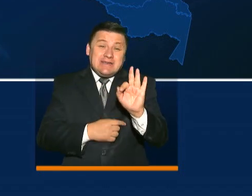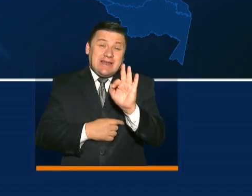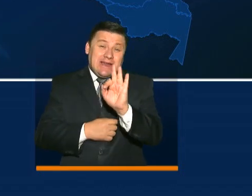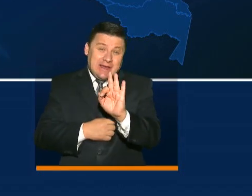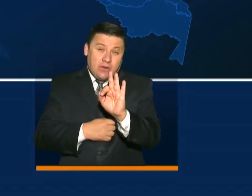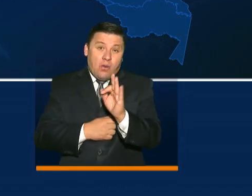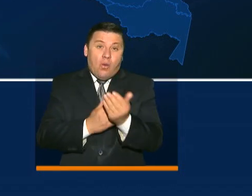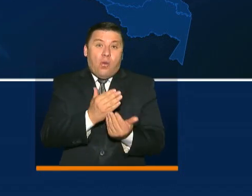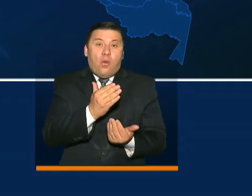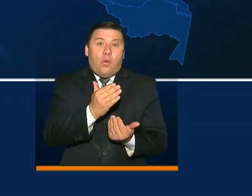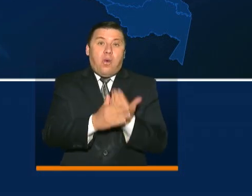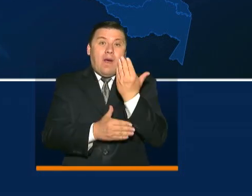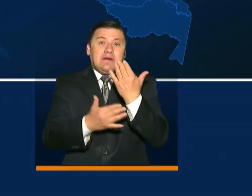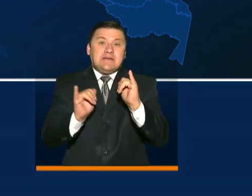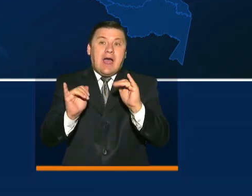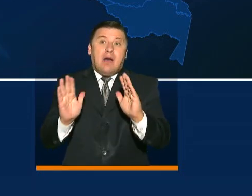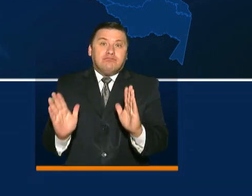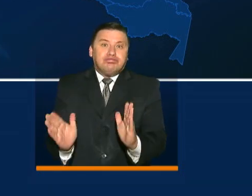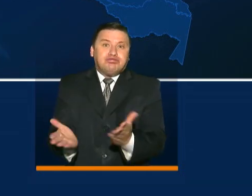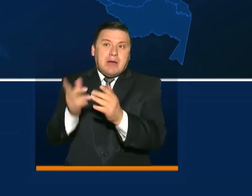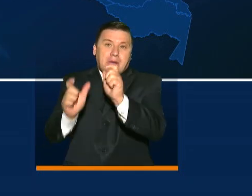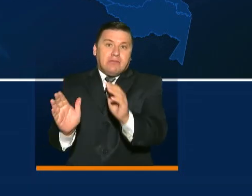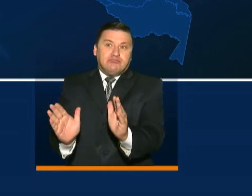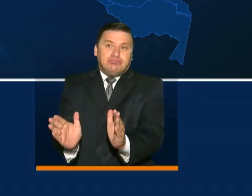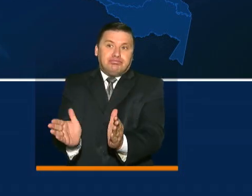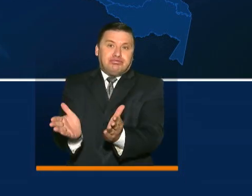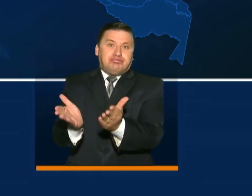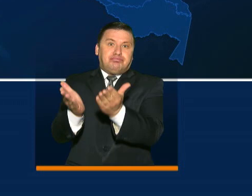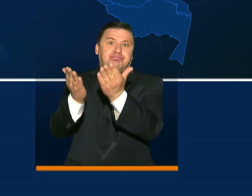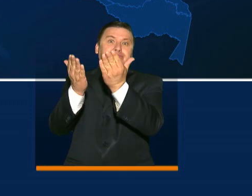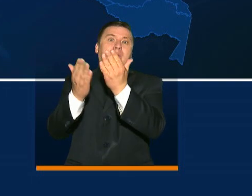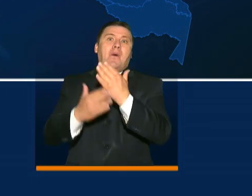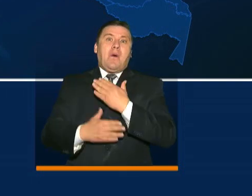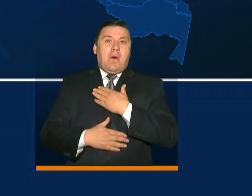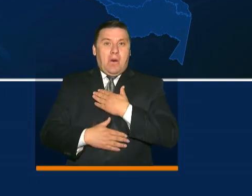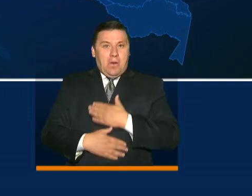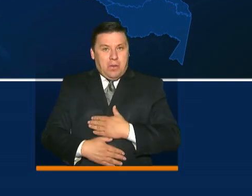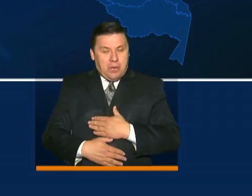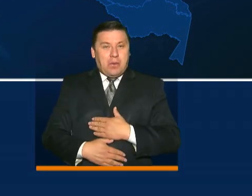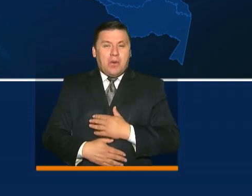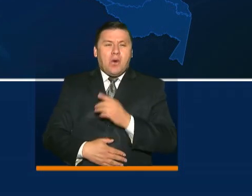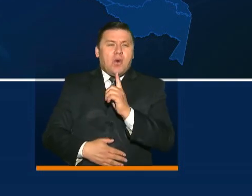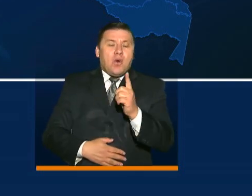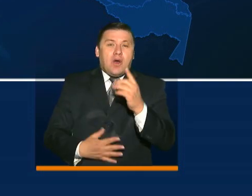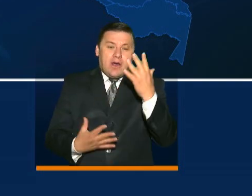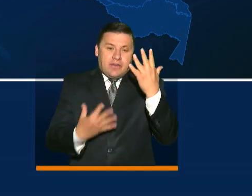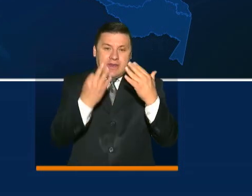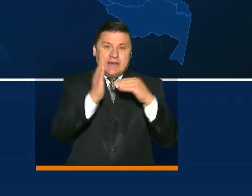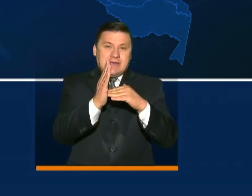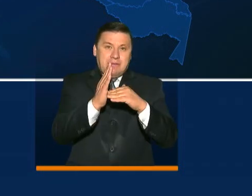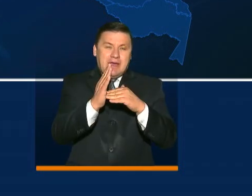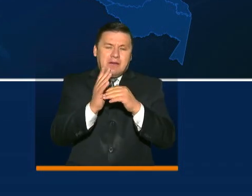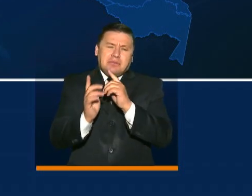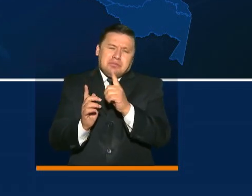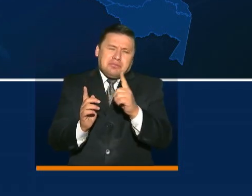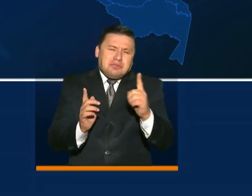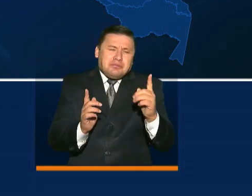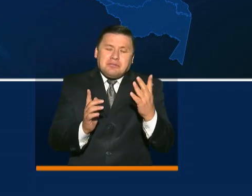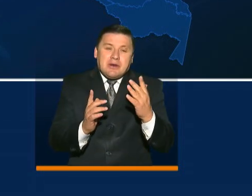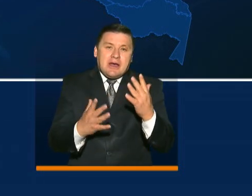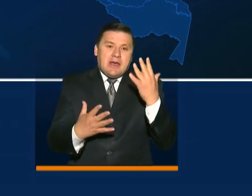633 nuevos recuperados y el país se aproxima a los 13.000 recuperados